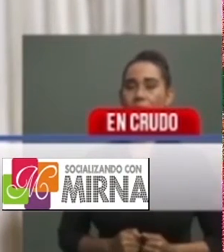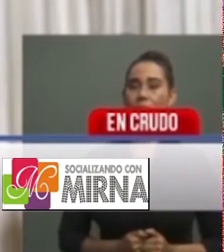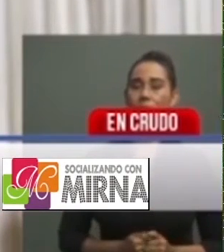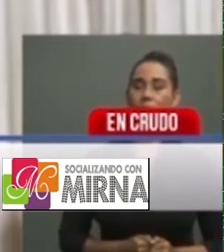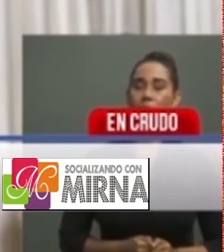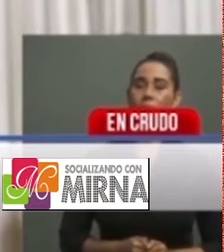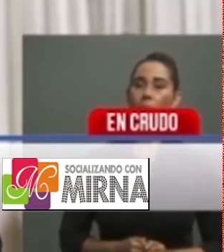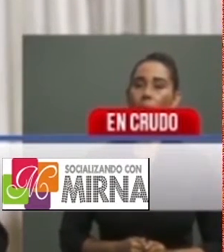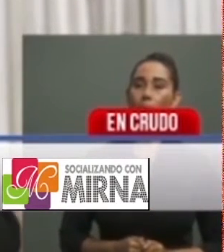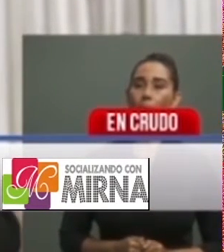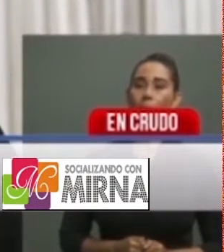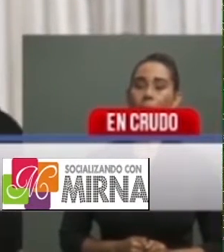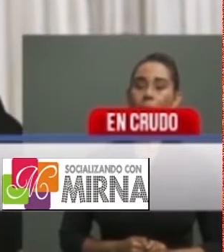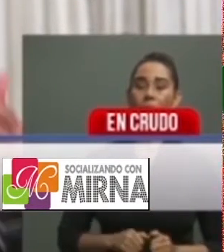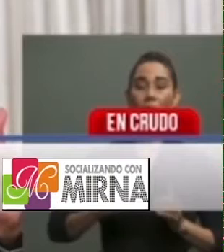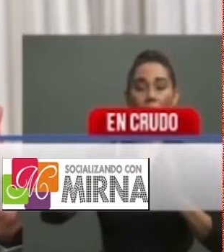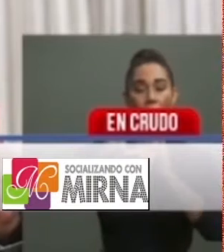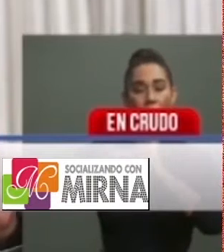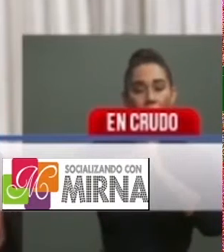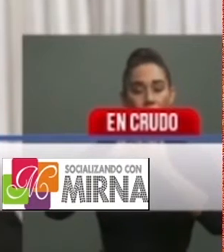tomar hace tiempo,